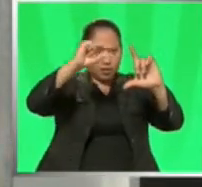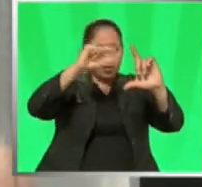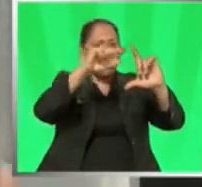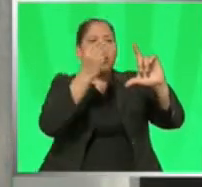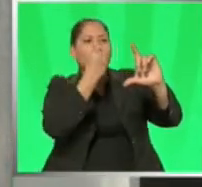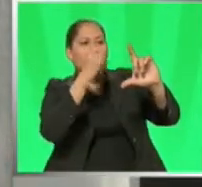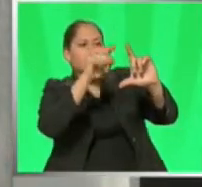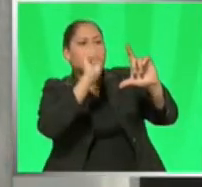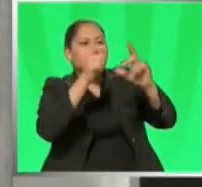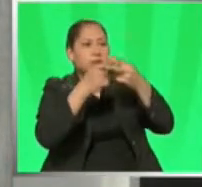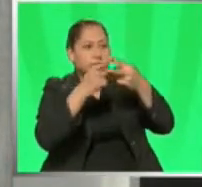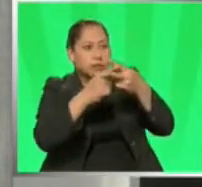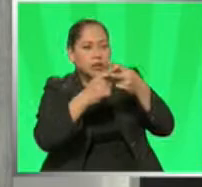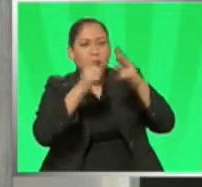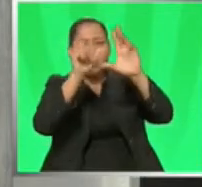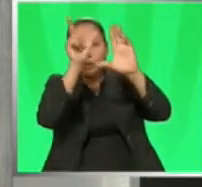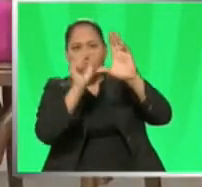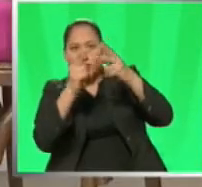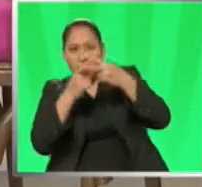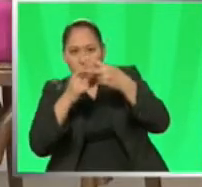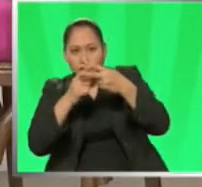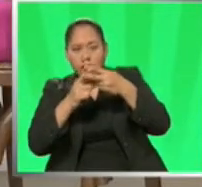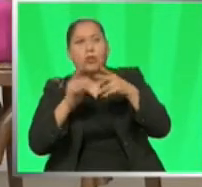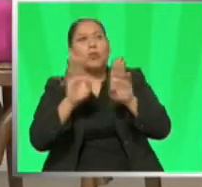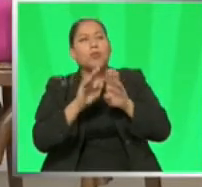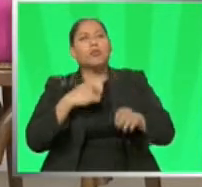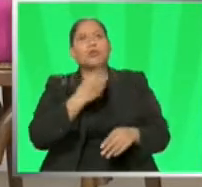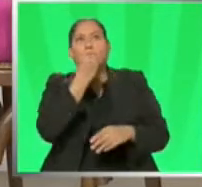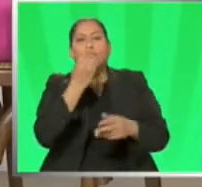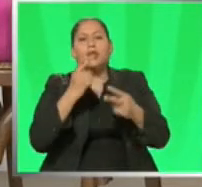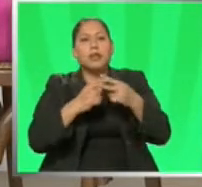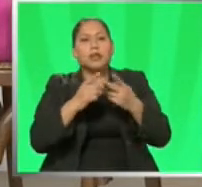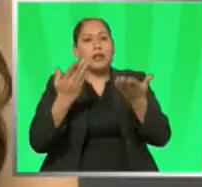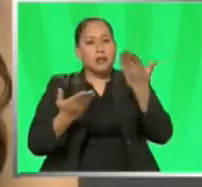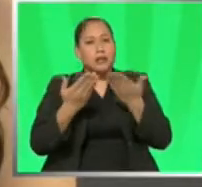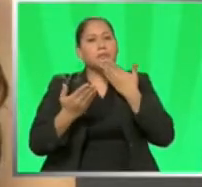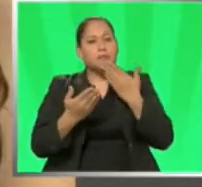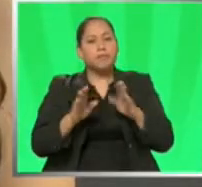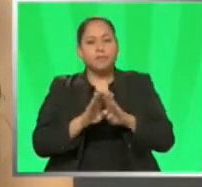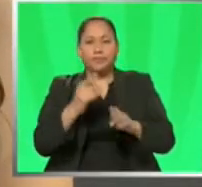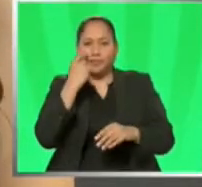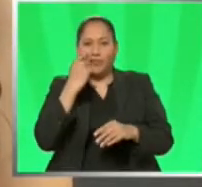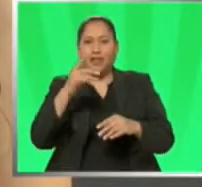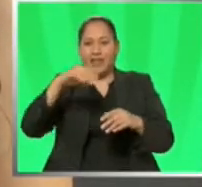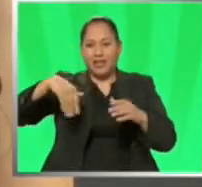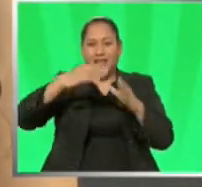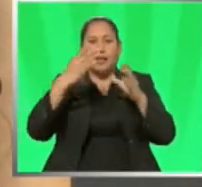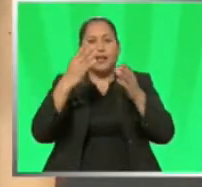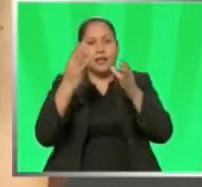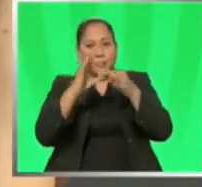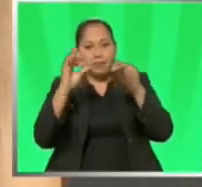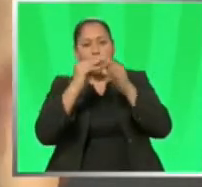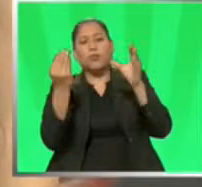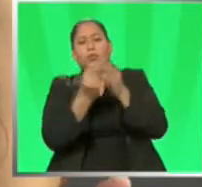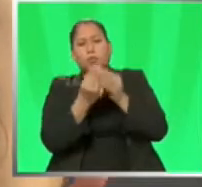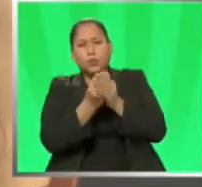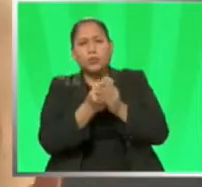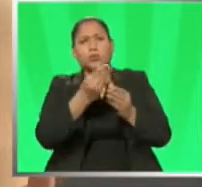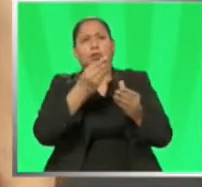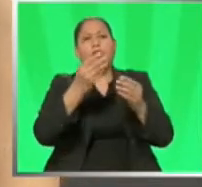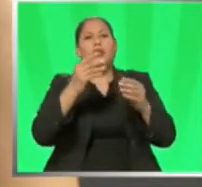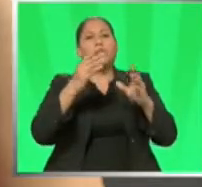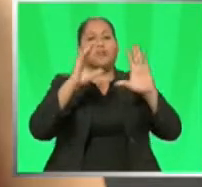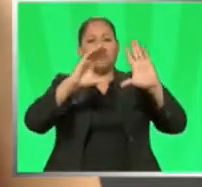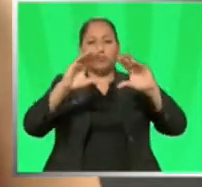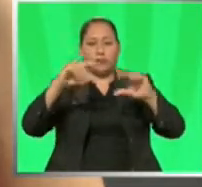alimento y cómo poderlo medir. Así es. Buenísimo. Además me contaban de talleres. Sí. ¿Reparten